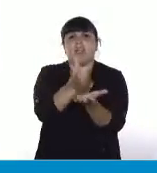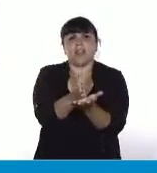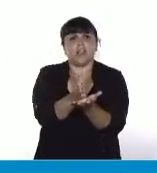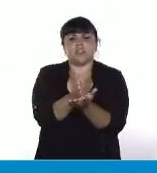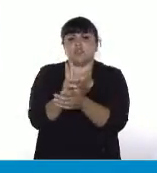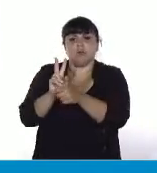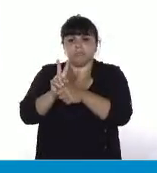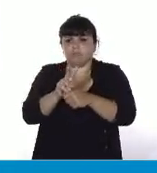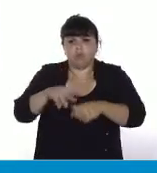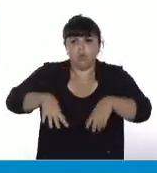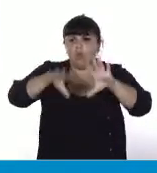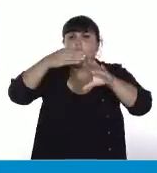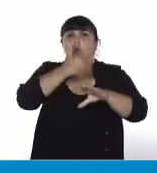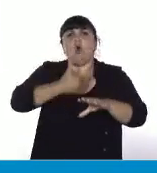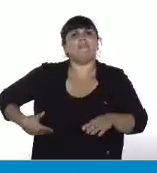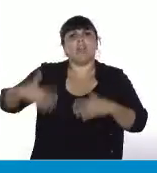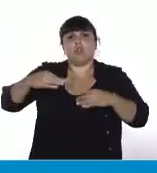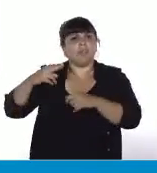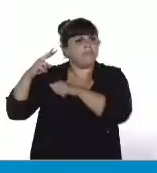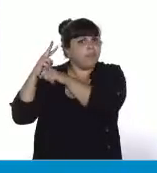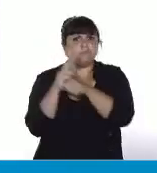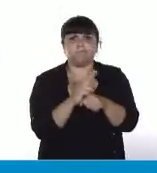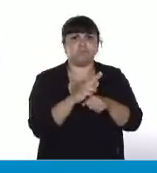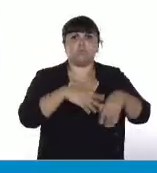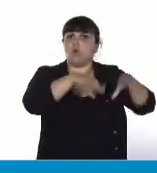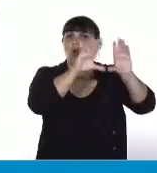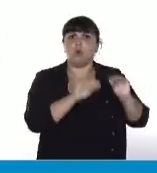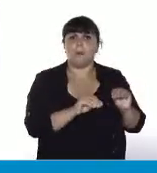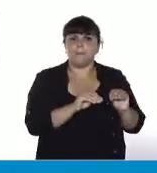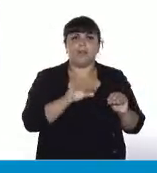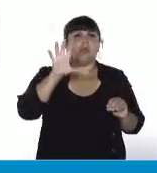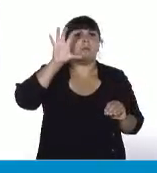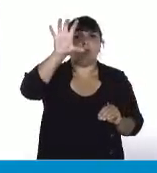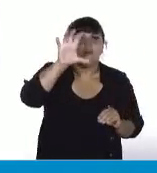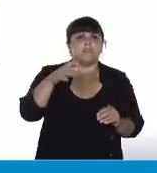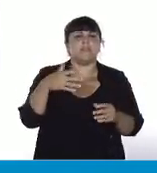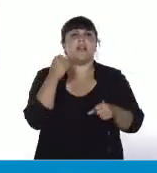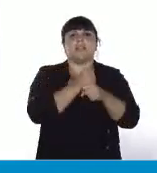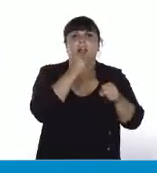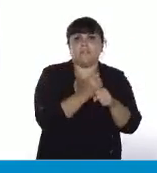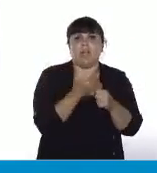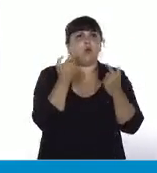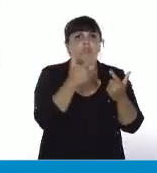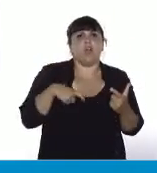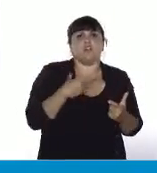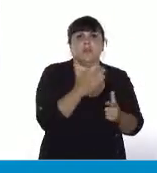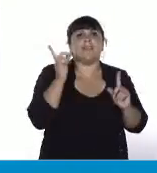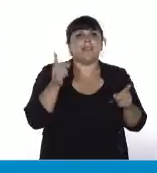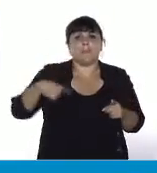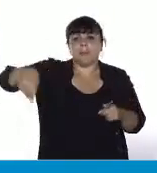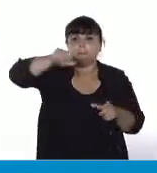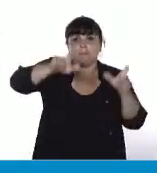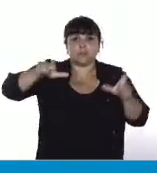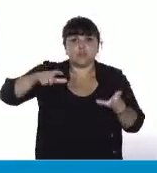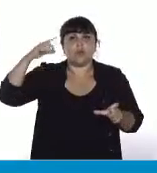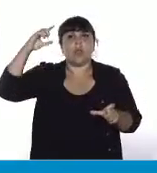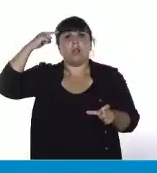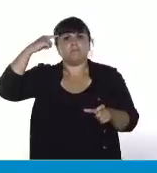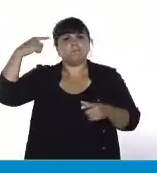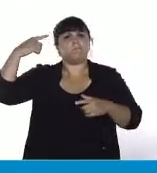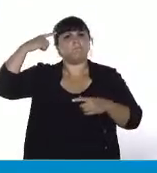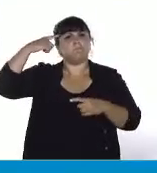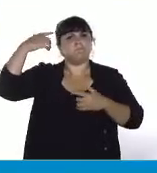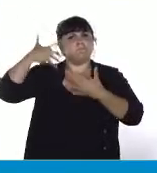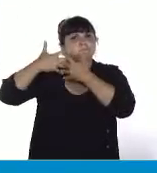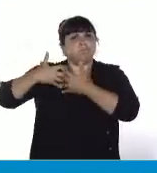integral del Estado. La provincia promoverá su inserción social, laboral y la toma de conciencia respecto de los deberes de la